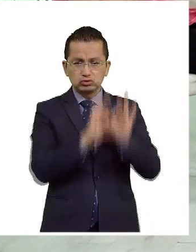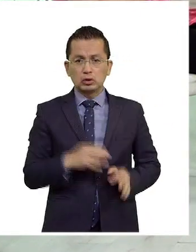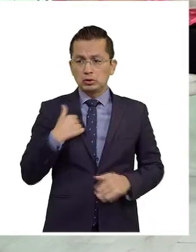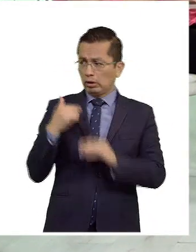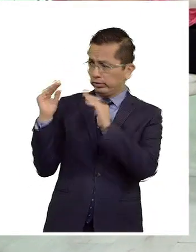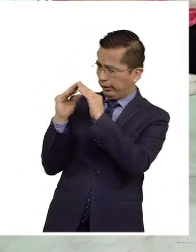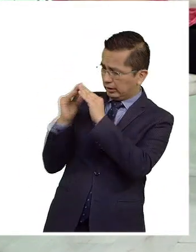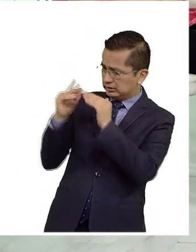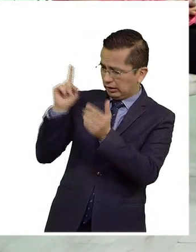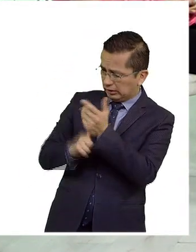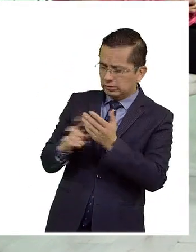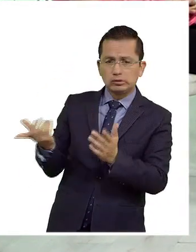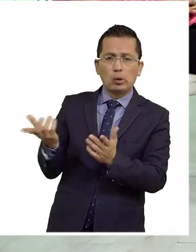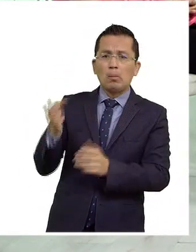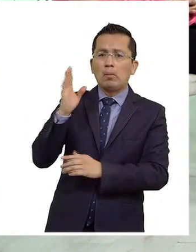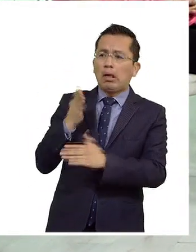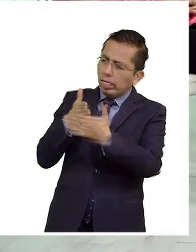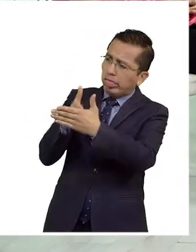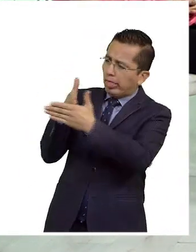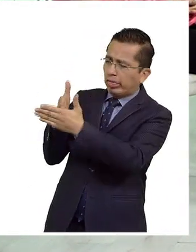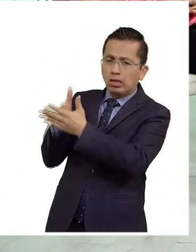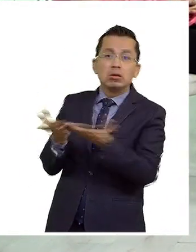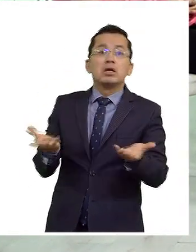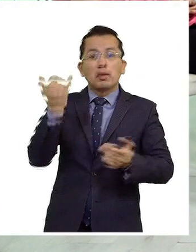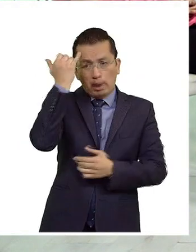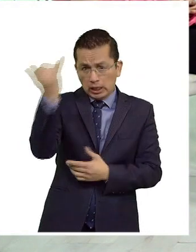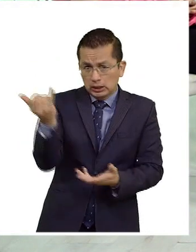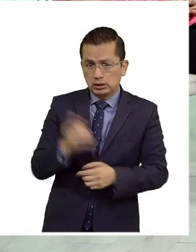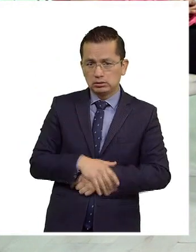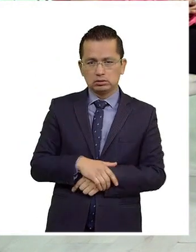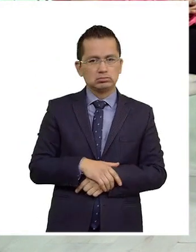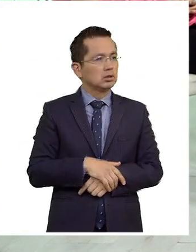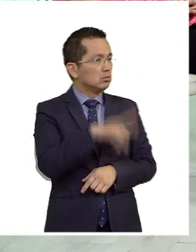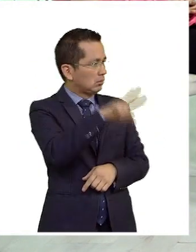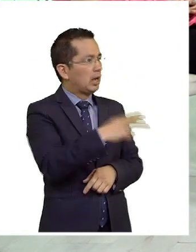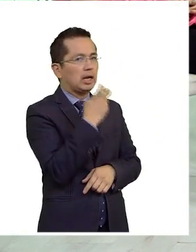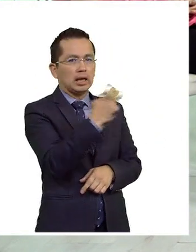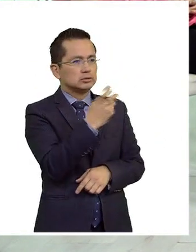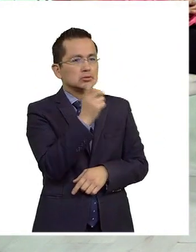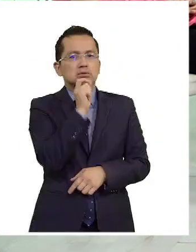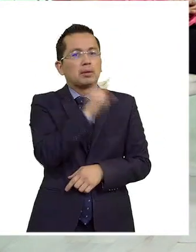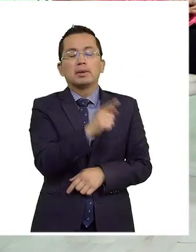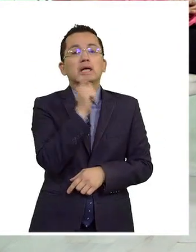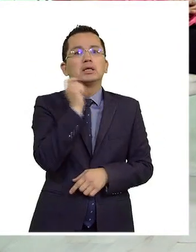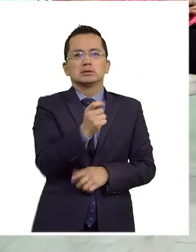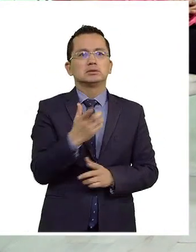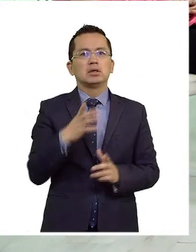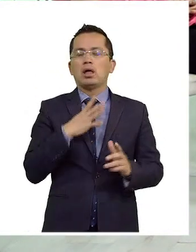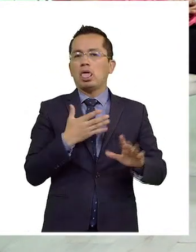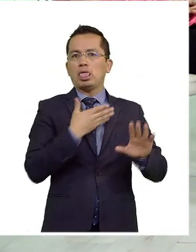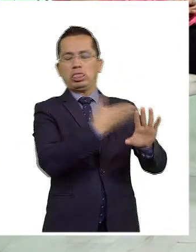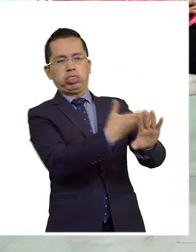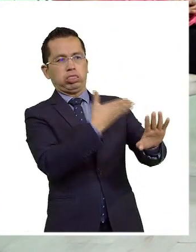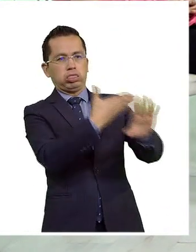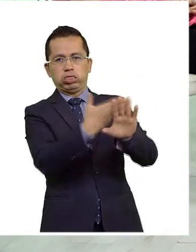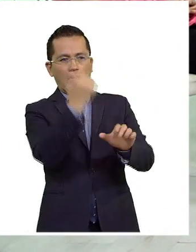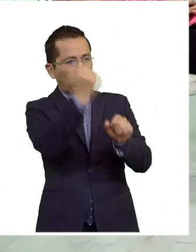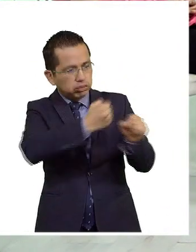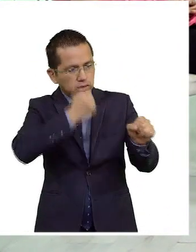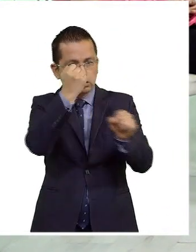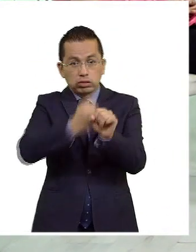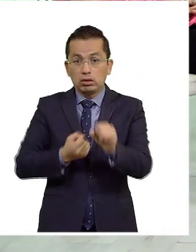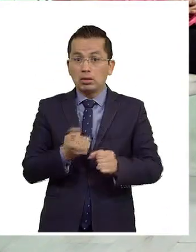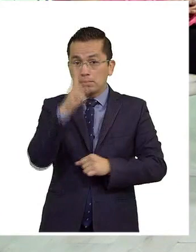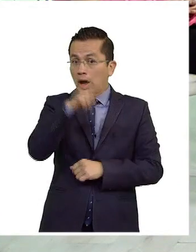como mucha opción. Las violencias, ¿no? Las que realmente reducen las posibilidades de tener una vida sana y sobre